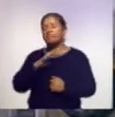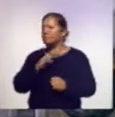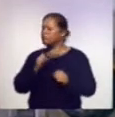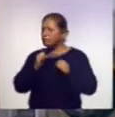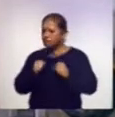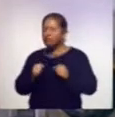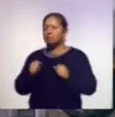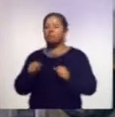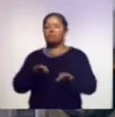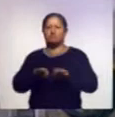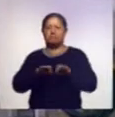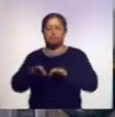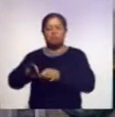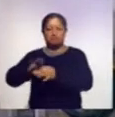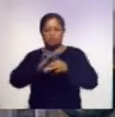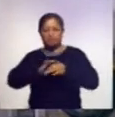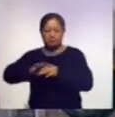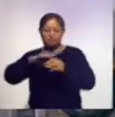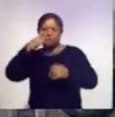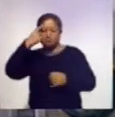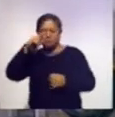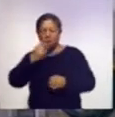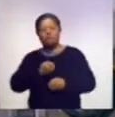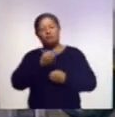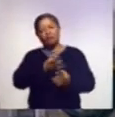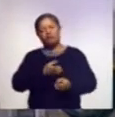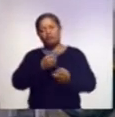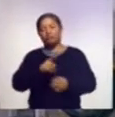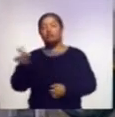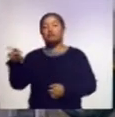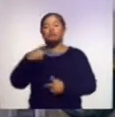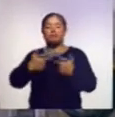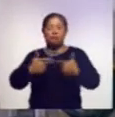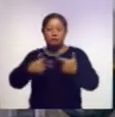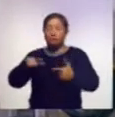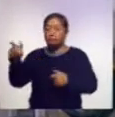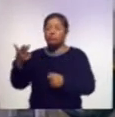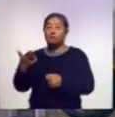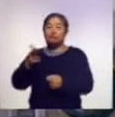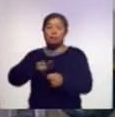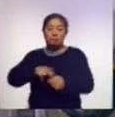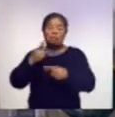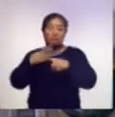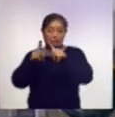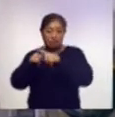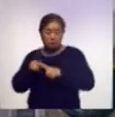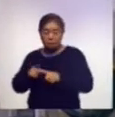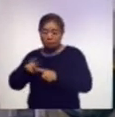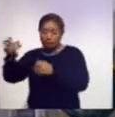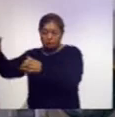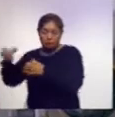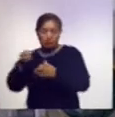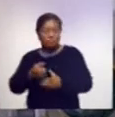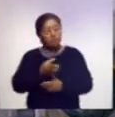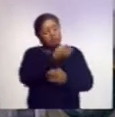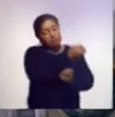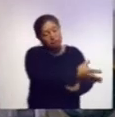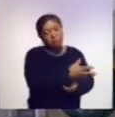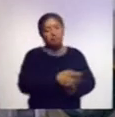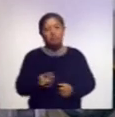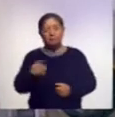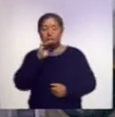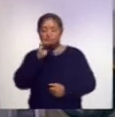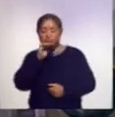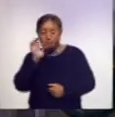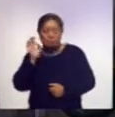para poder estar trasladando y trayendo la leche materna de los hospitales de referencia si la mamá se quedó internada por alguna